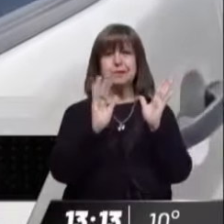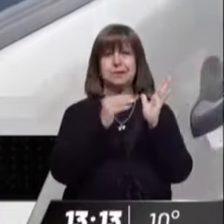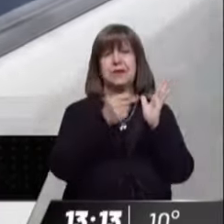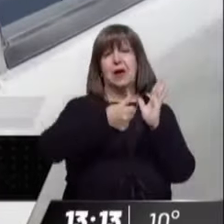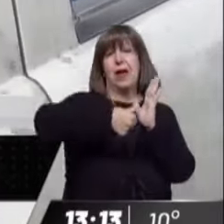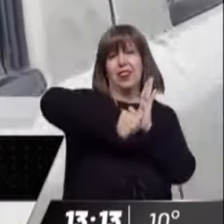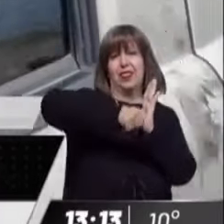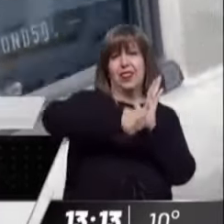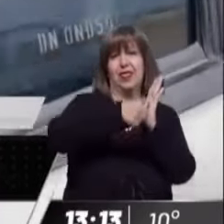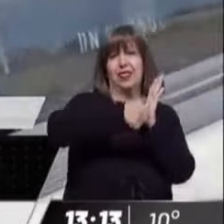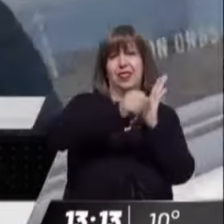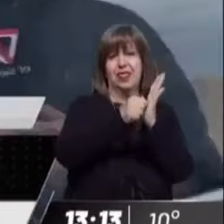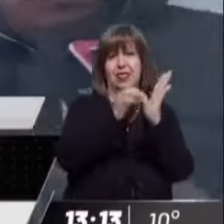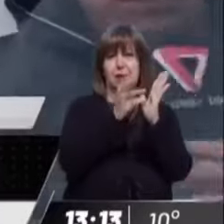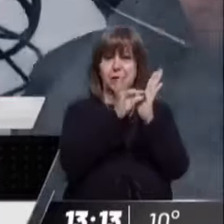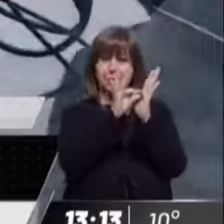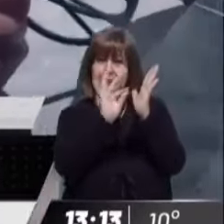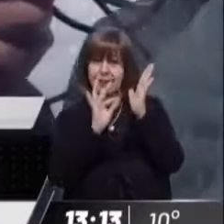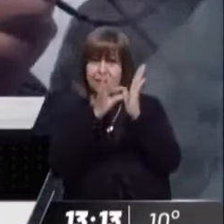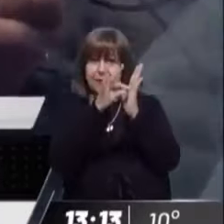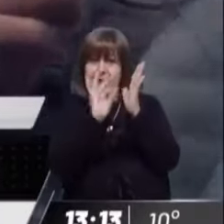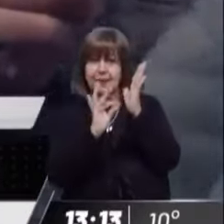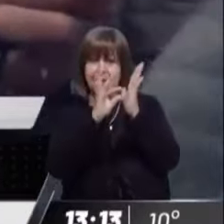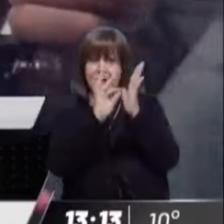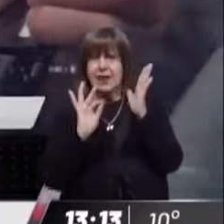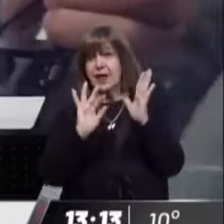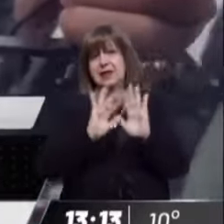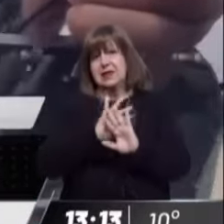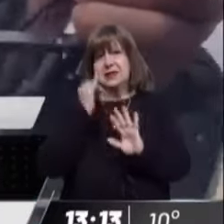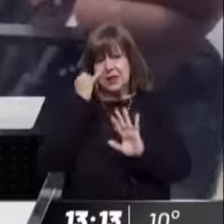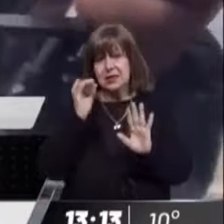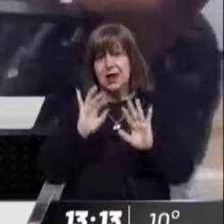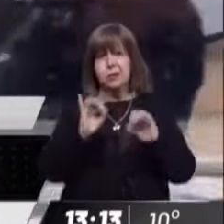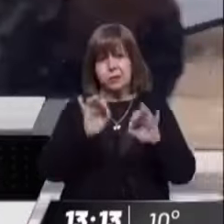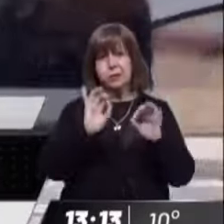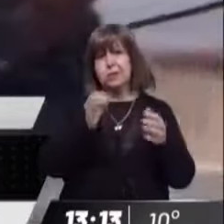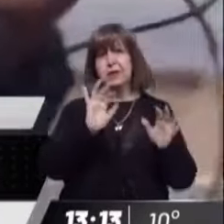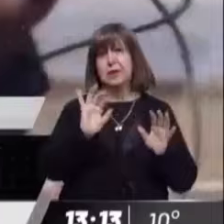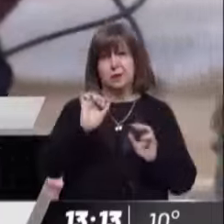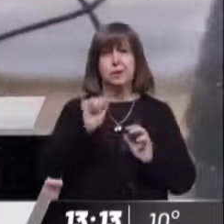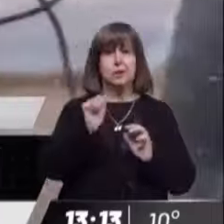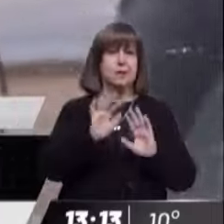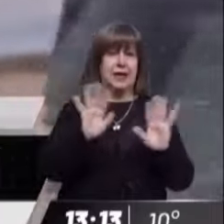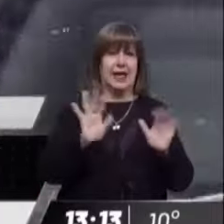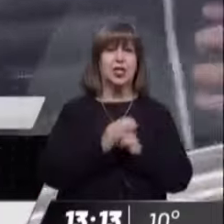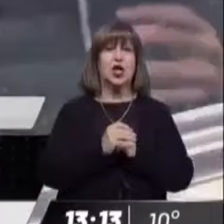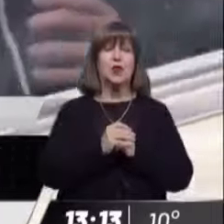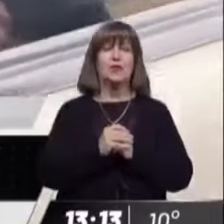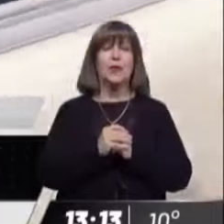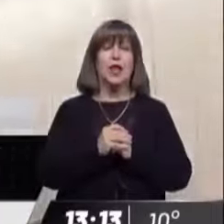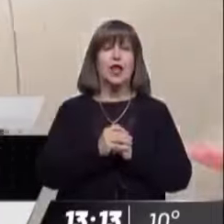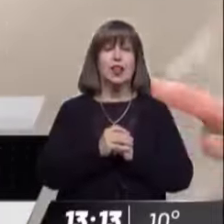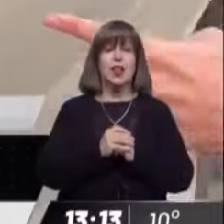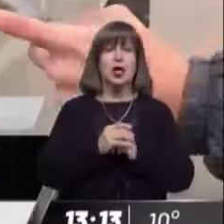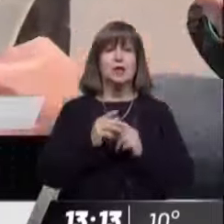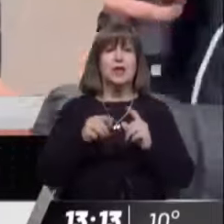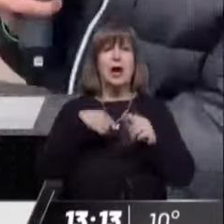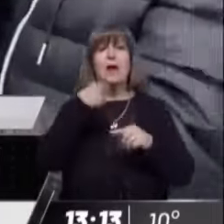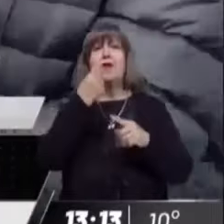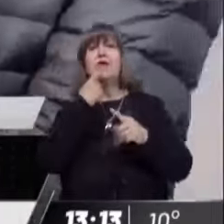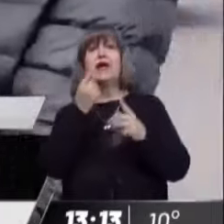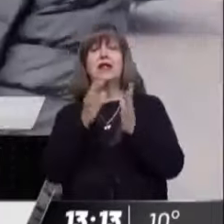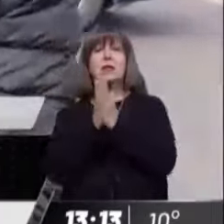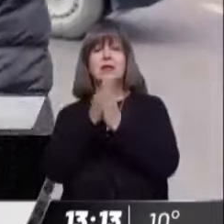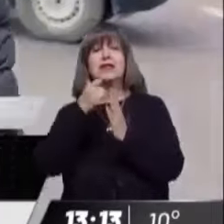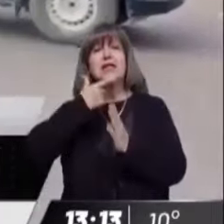dice. Ahí está, Juan. Sí, han realizado el levantamiento de huellas. Así es. Bien. Así es la única. Sí, fíjate, puede, a ver, del otro